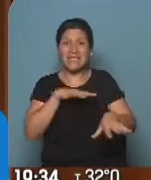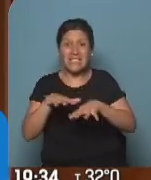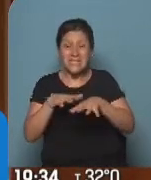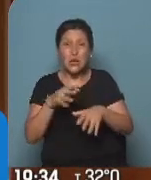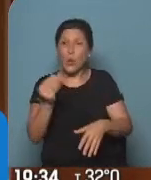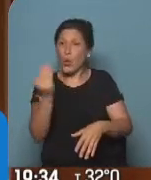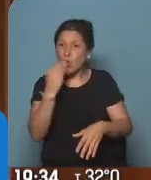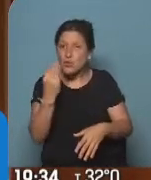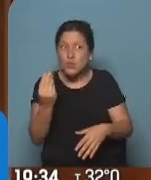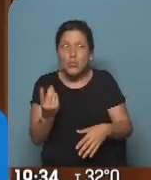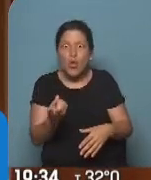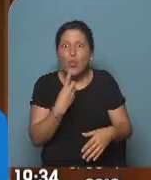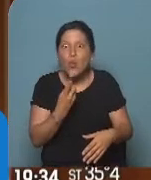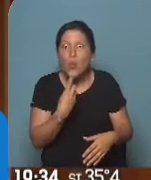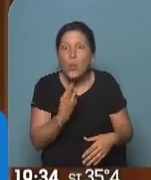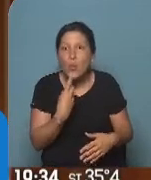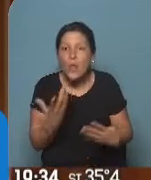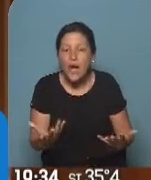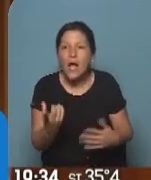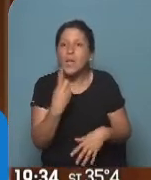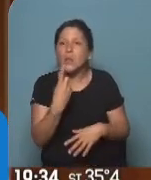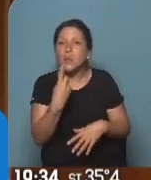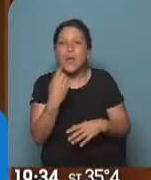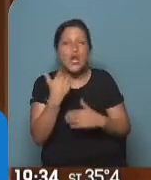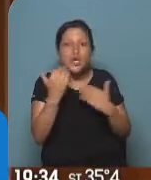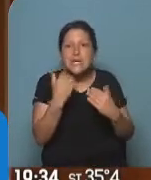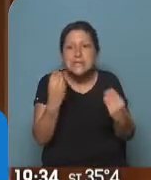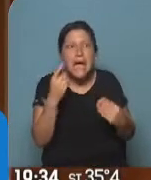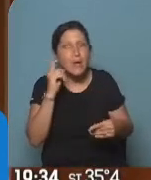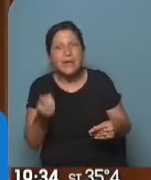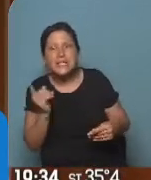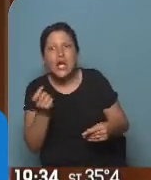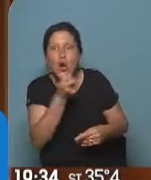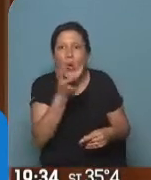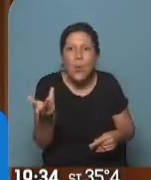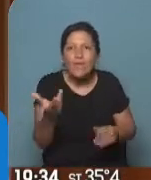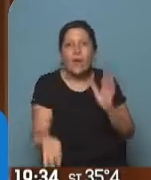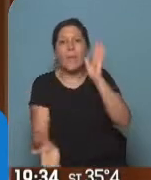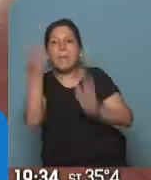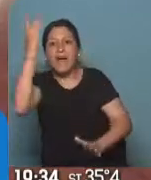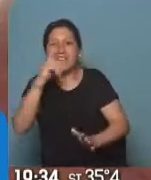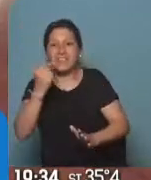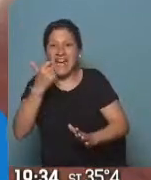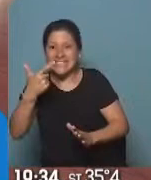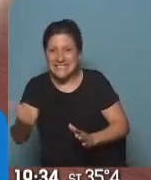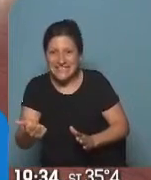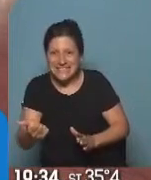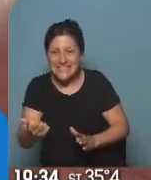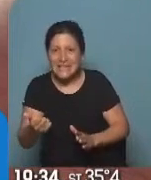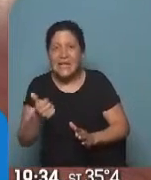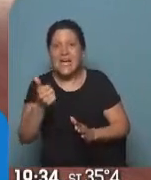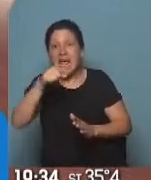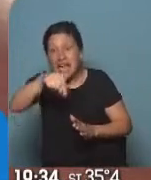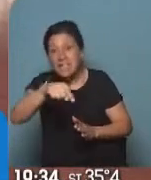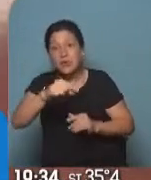es la incertidumbre, digamos. Claro. Y es esa incertidumbre, esa percepción del riesgo, en realidad lo que puso la tasa ahí por arriba. Y cuando eso a medida que